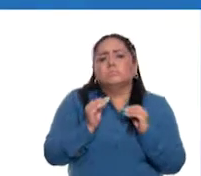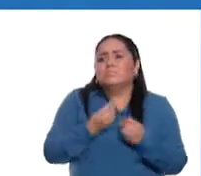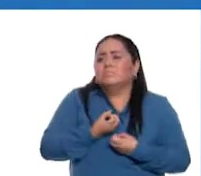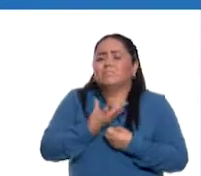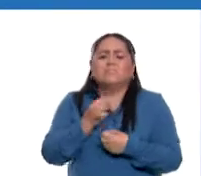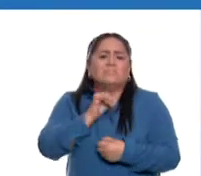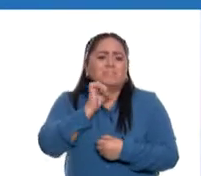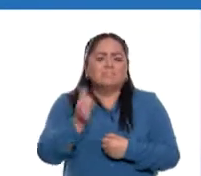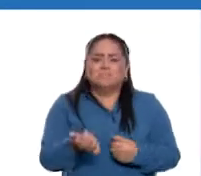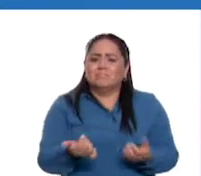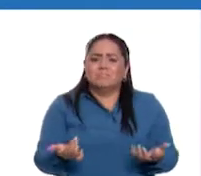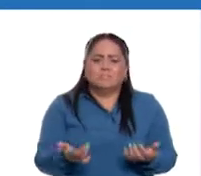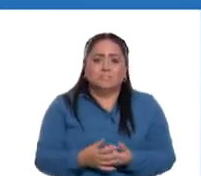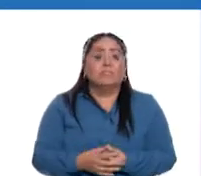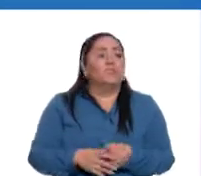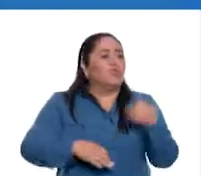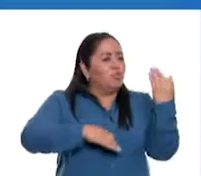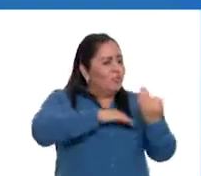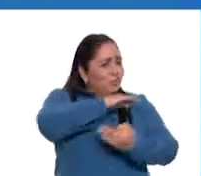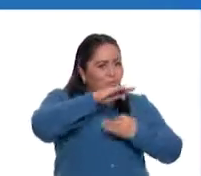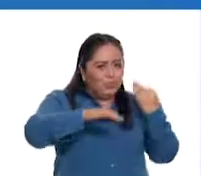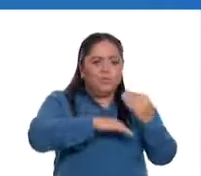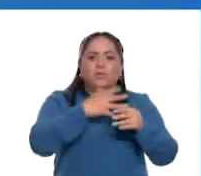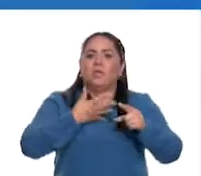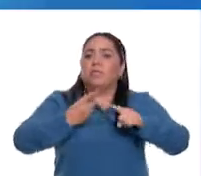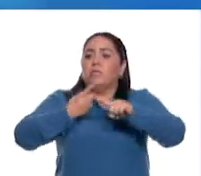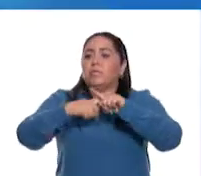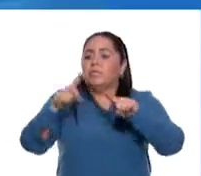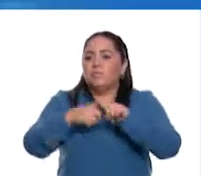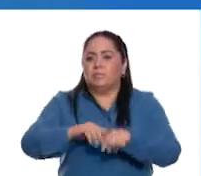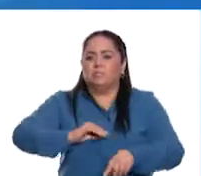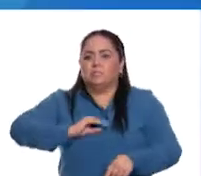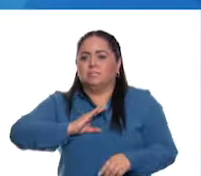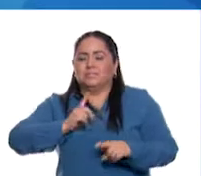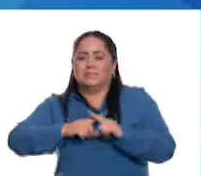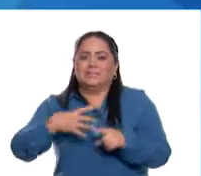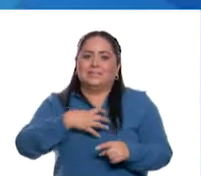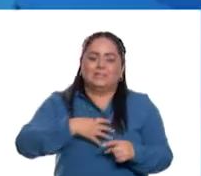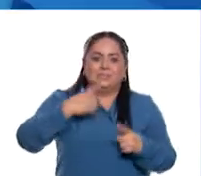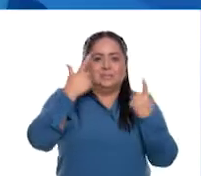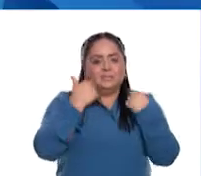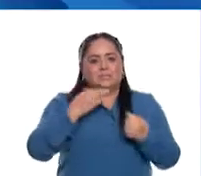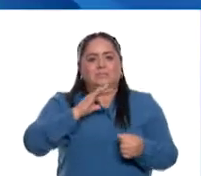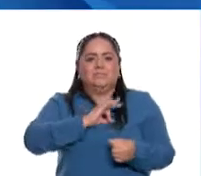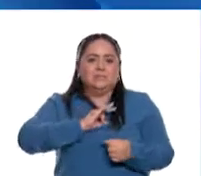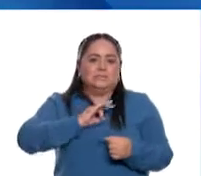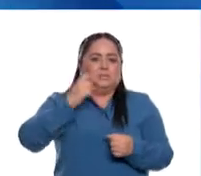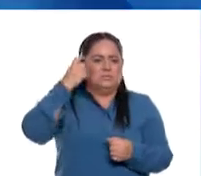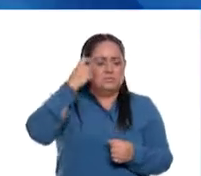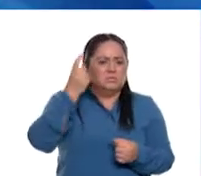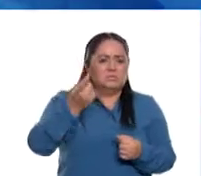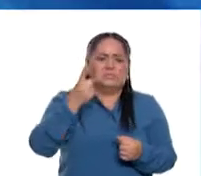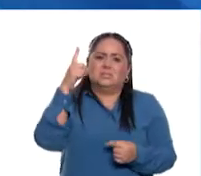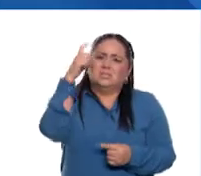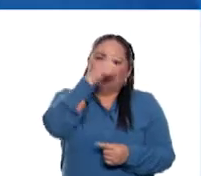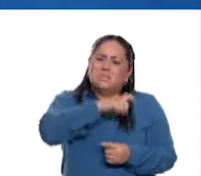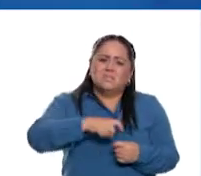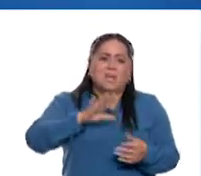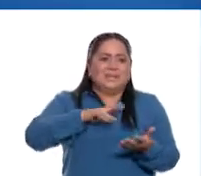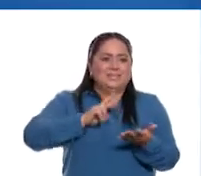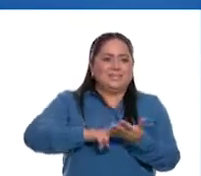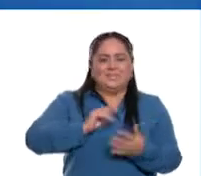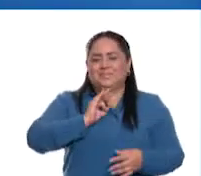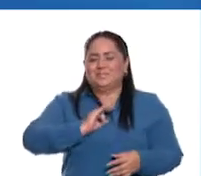mi estado de ánimo. Todos experimentamos diferentes estados de ánimo. De repente podemos sentirnos animados,